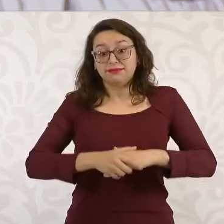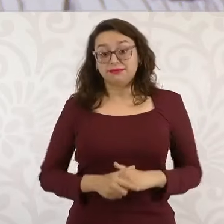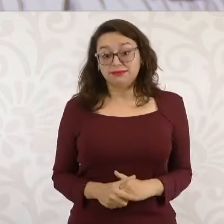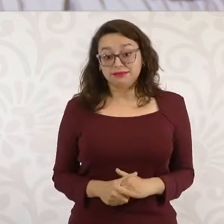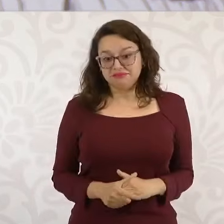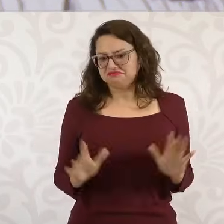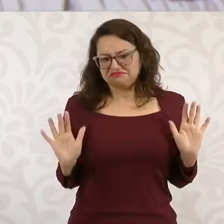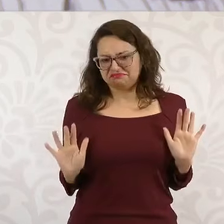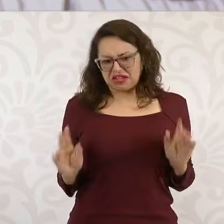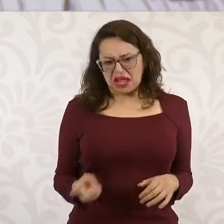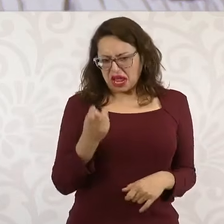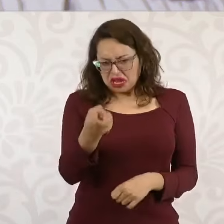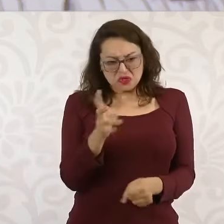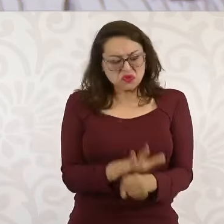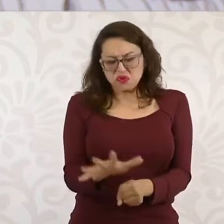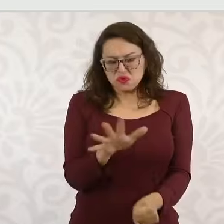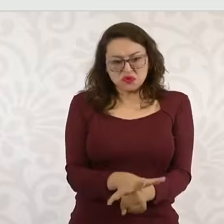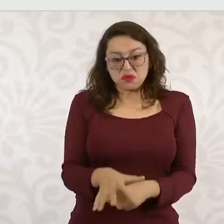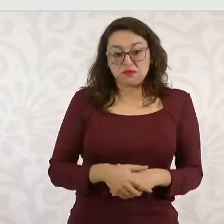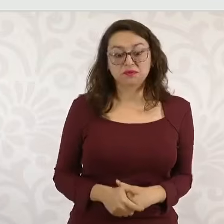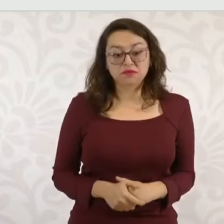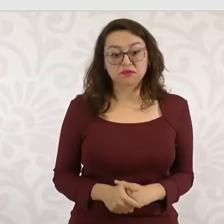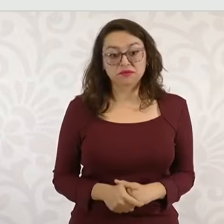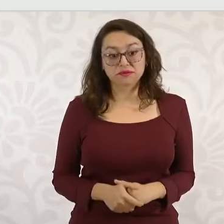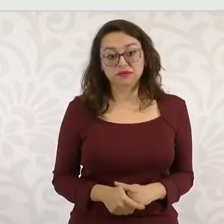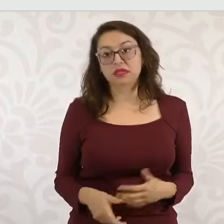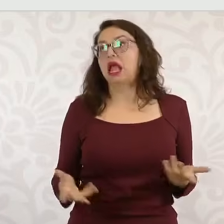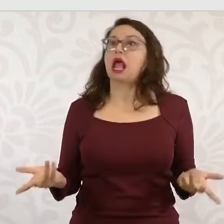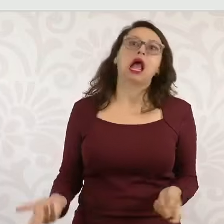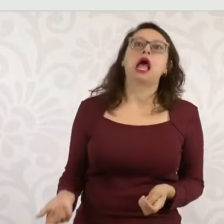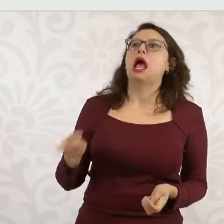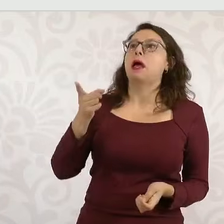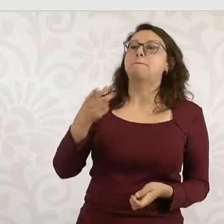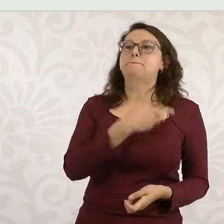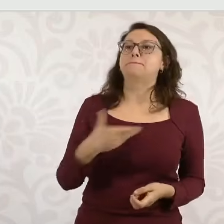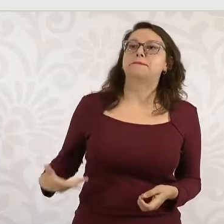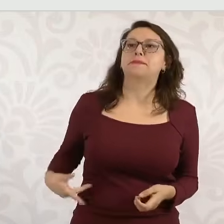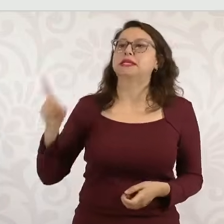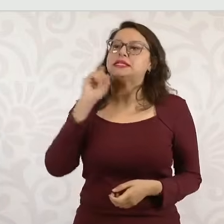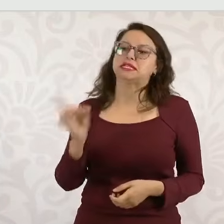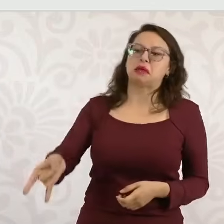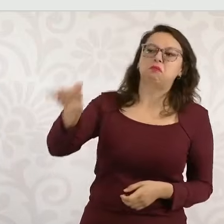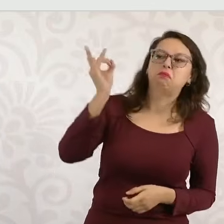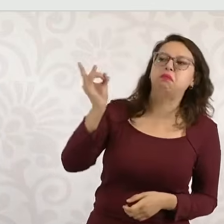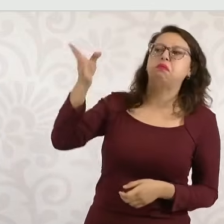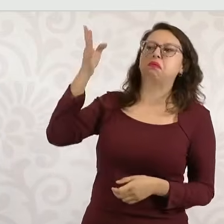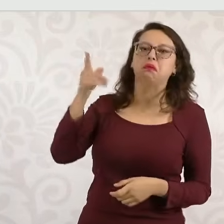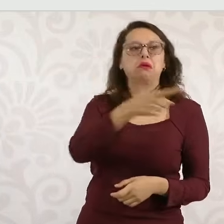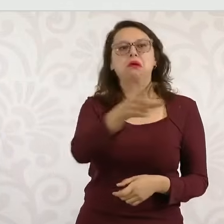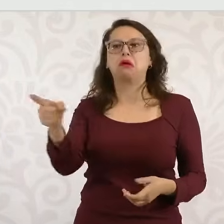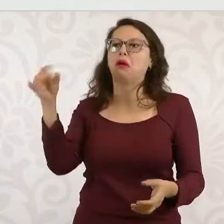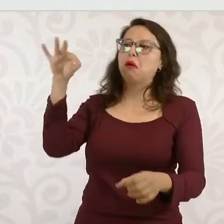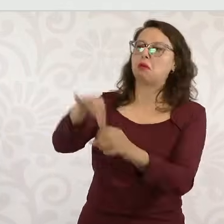Entonces, así, porque que la oposición va a decir, ay, es una derrota de la presidencia. No, al contrario, es una victoria, porque no